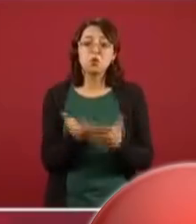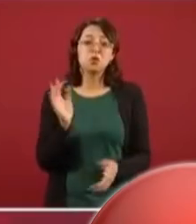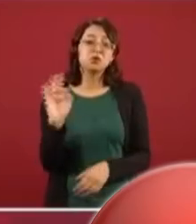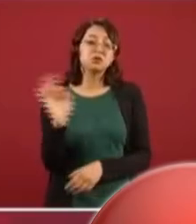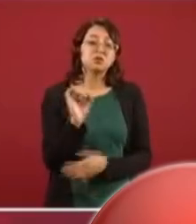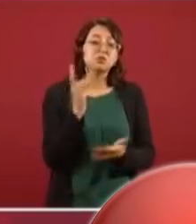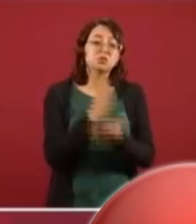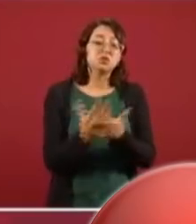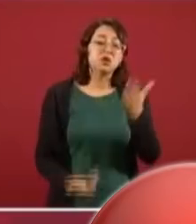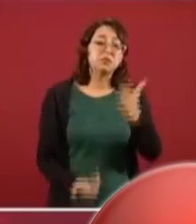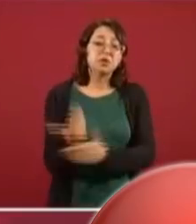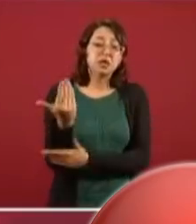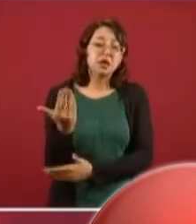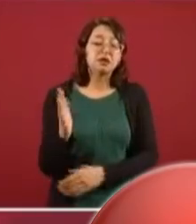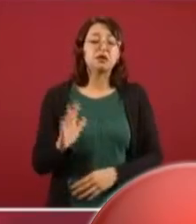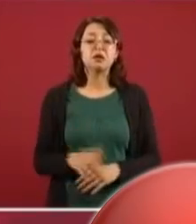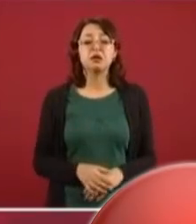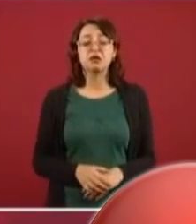turno,